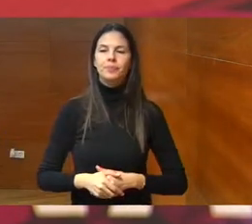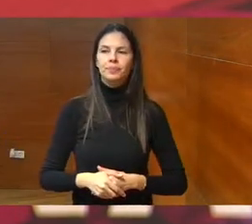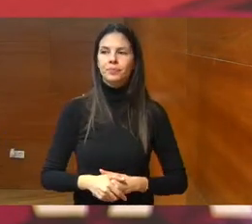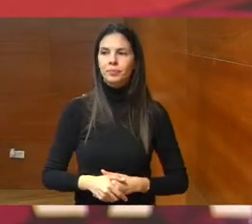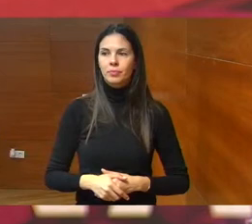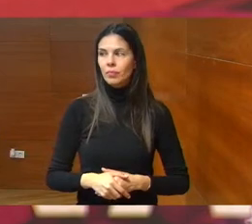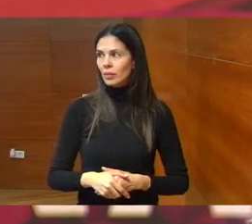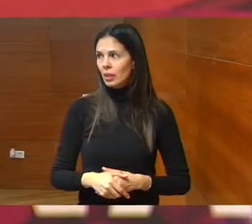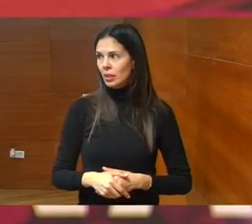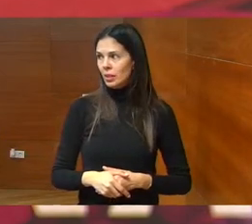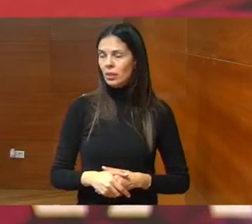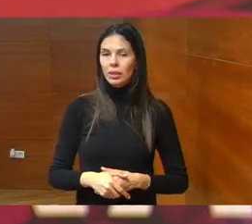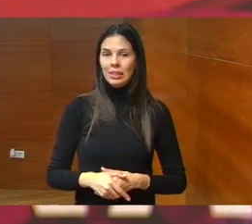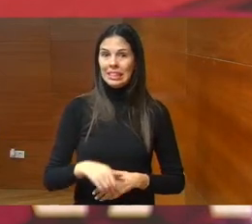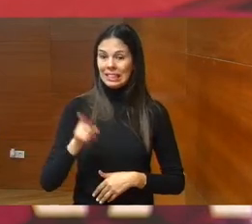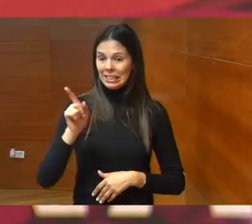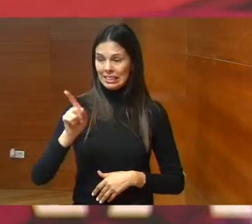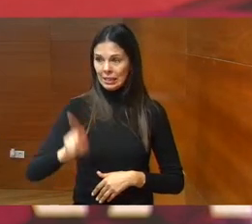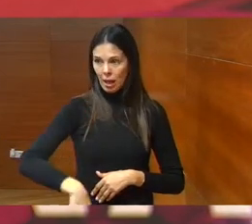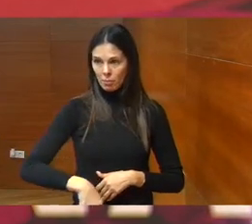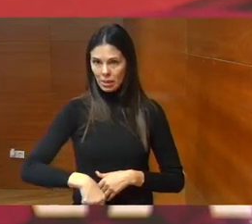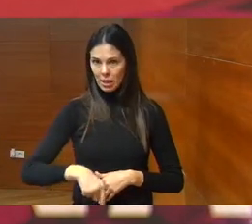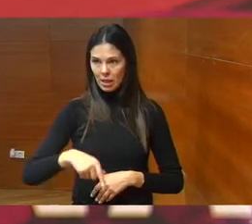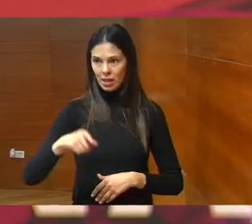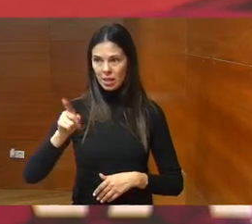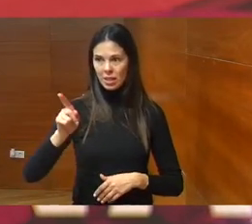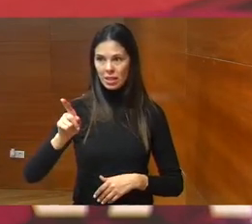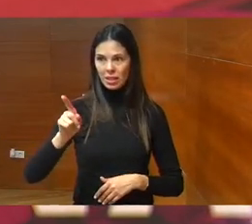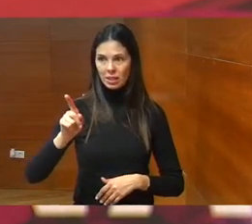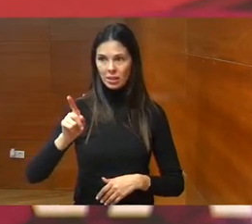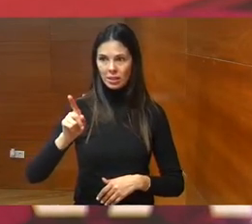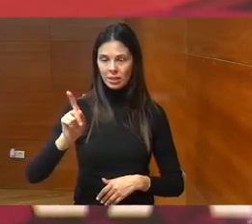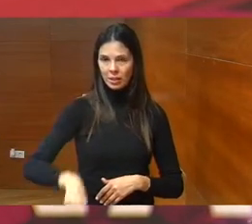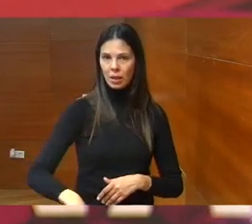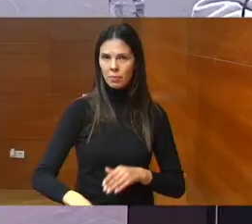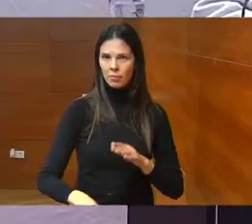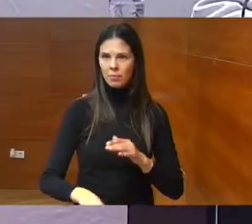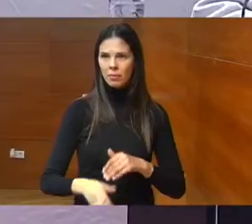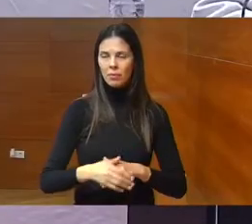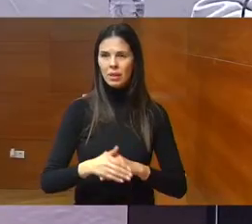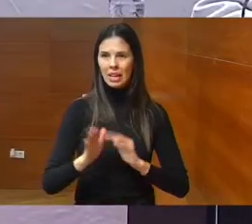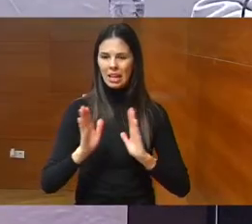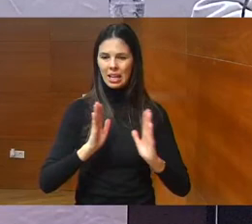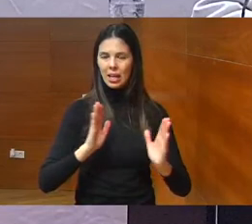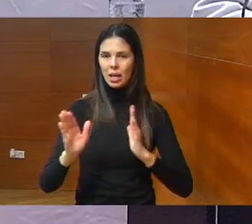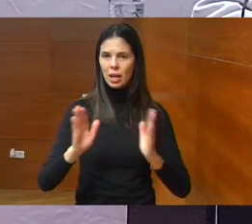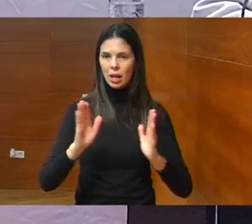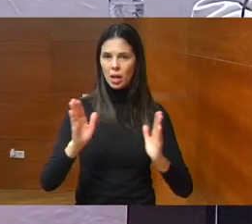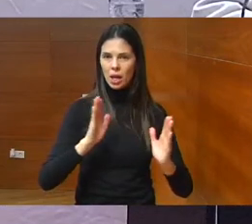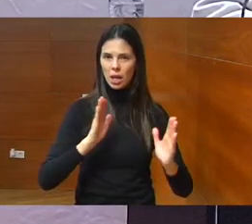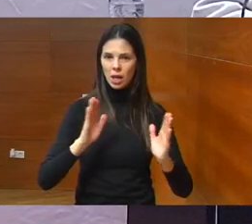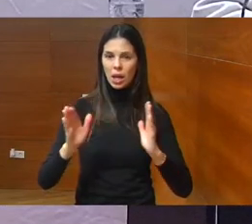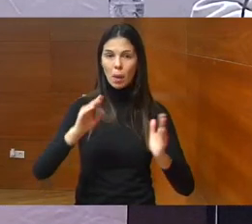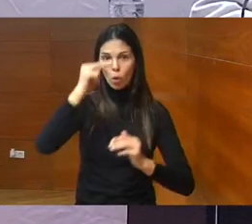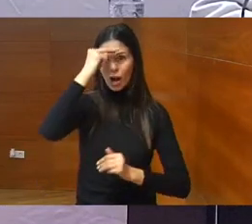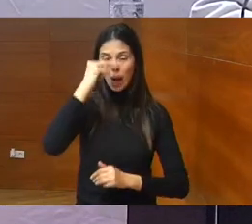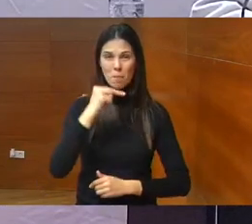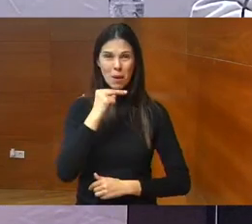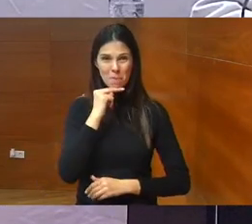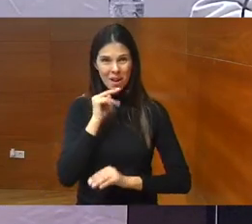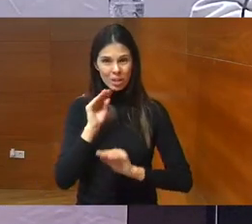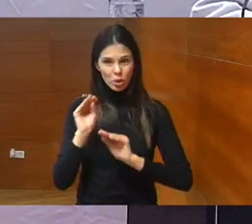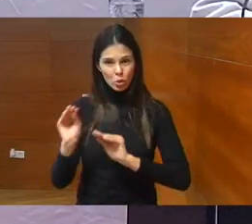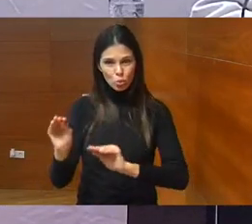también o conservan la época de opay de chichana